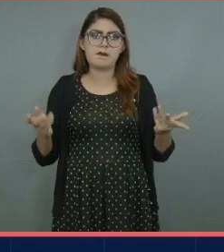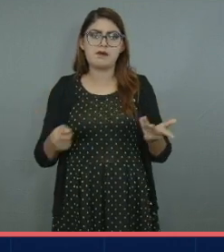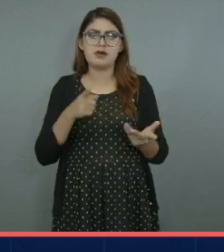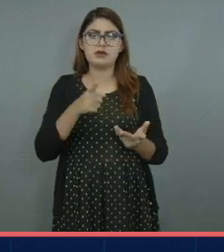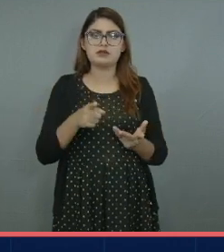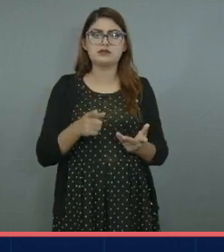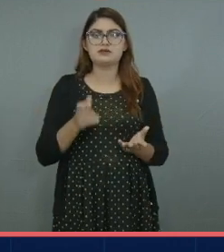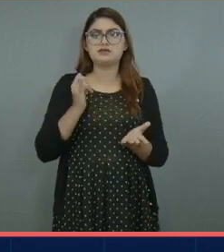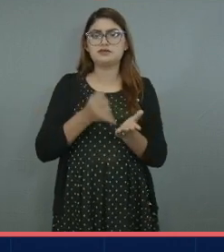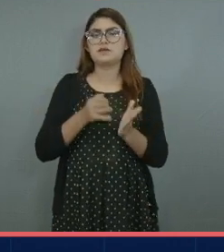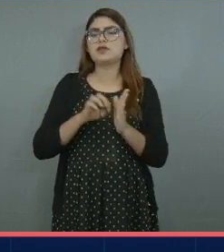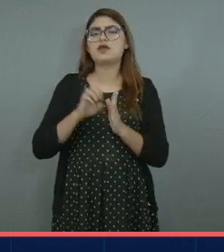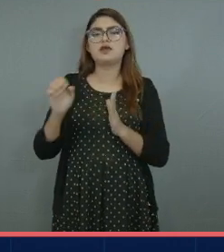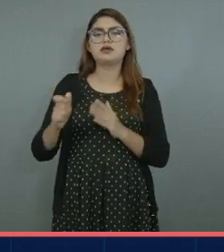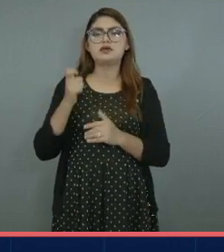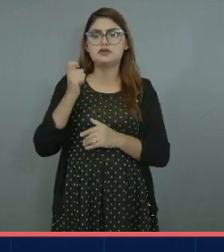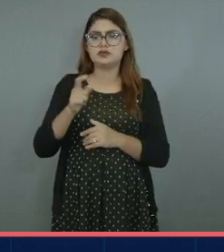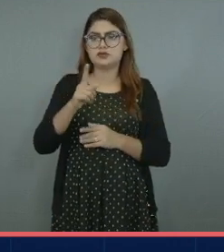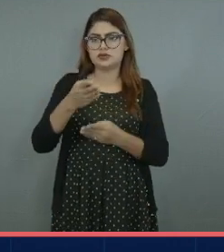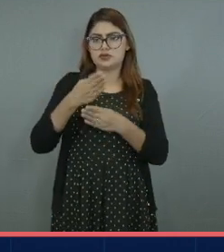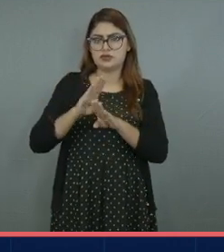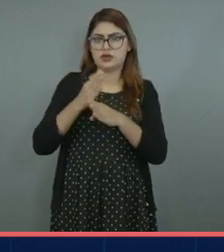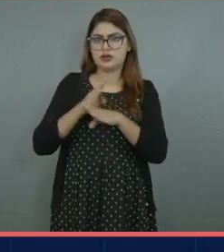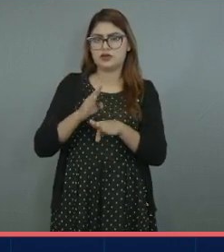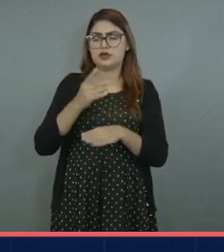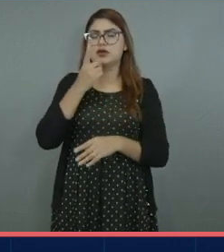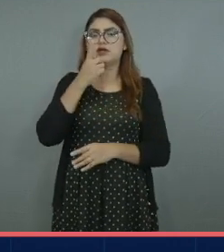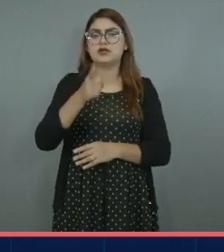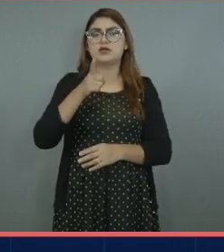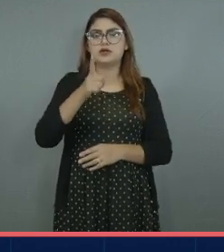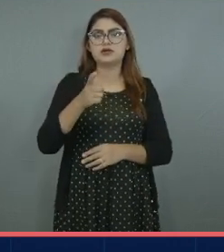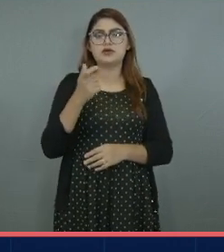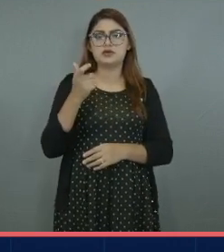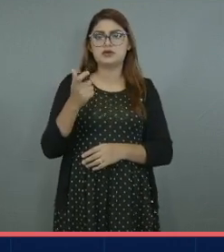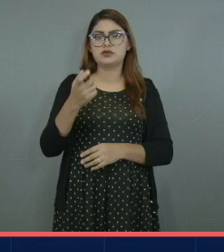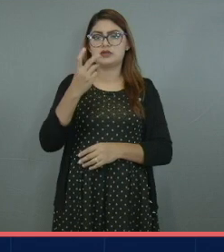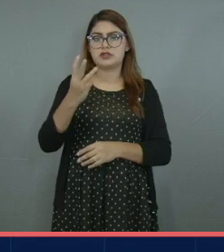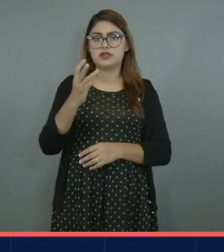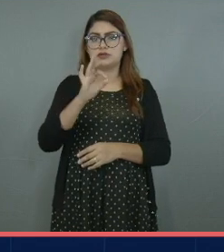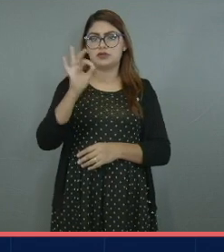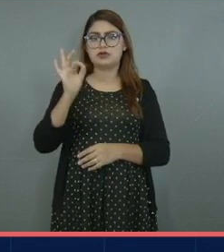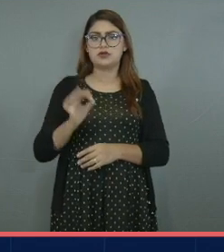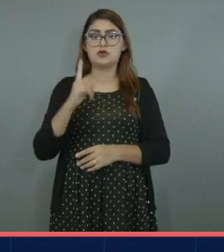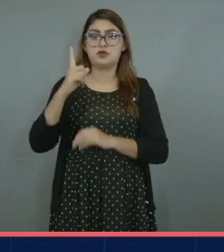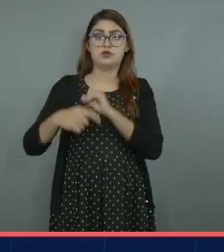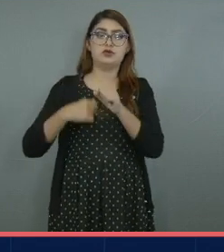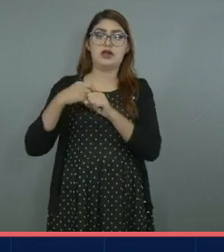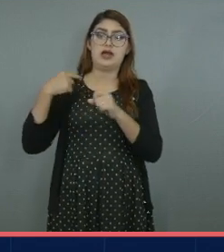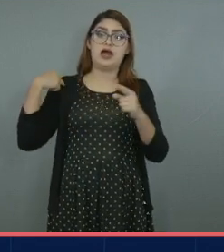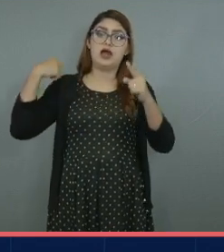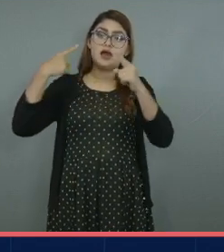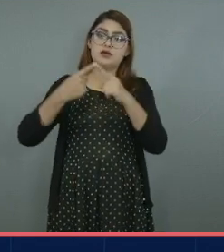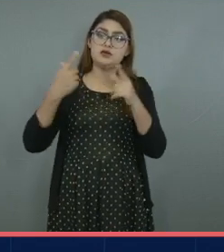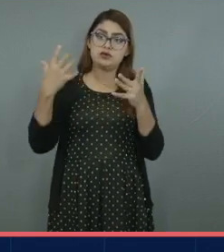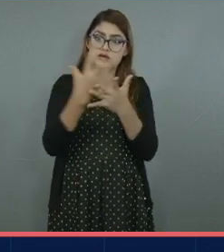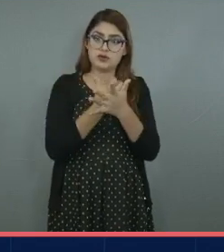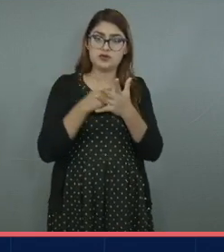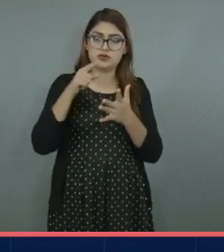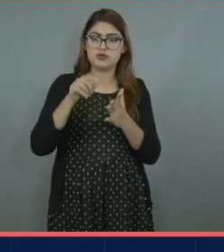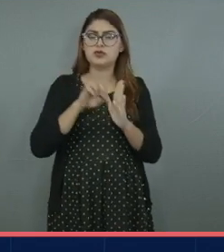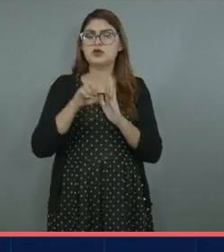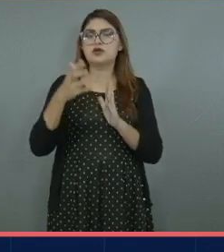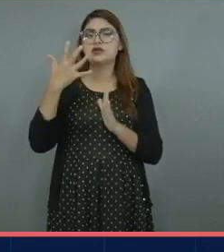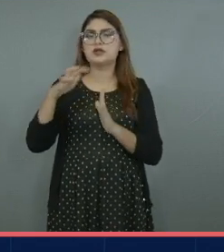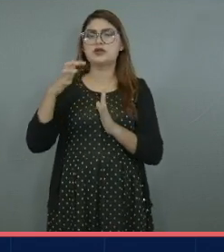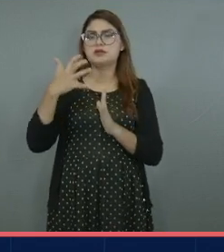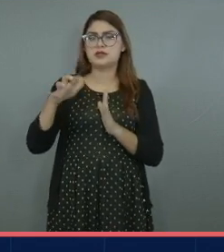¿vale? Si el banco te dice que vas a ganar, por ejemplo, 3% anual, como lo vemos en la gráfica, pues si yo ahorro 10 mil pesos,